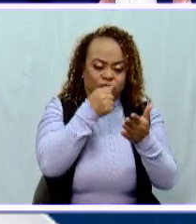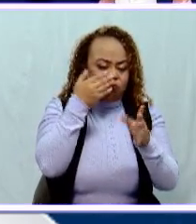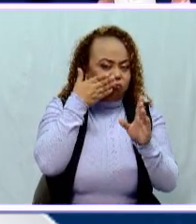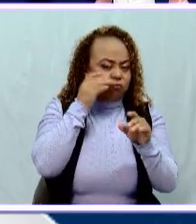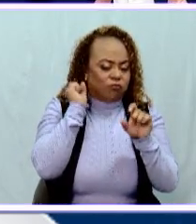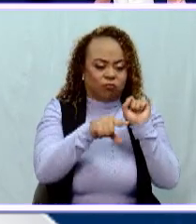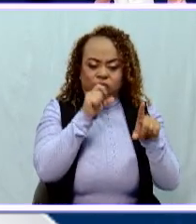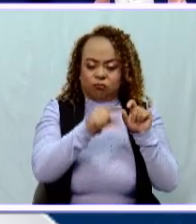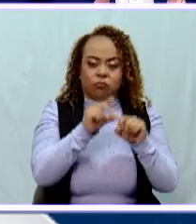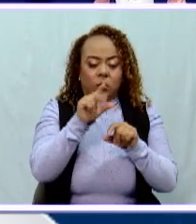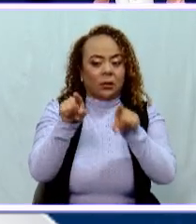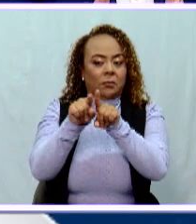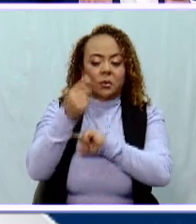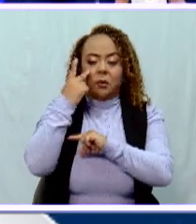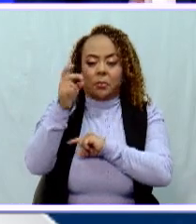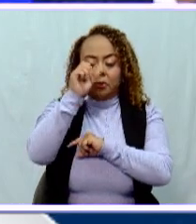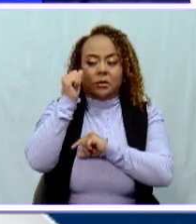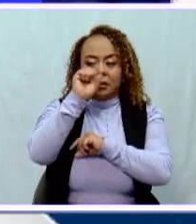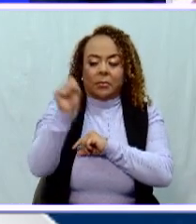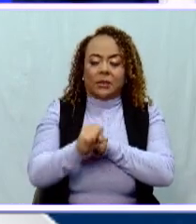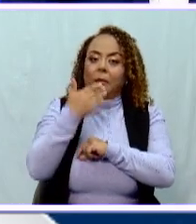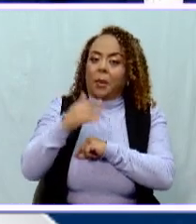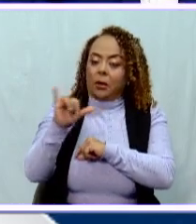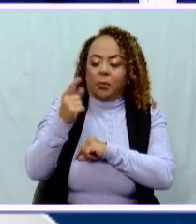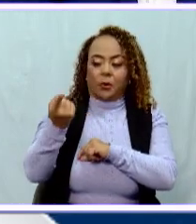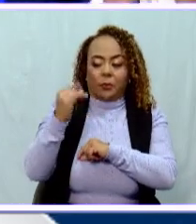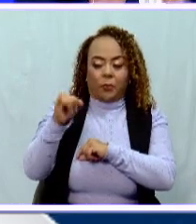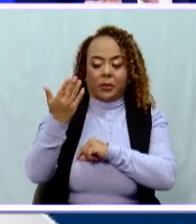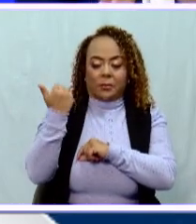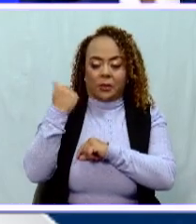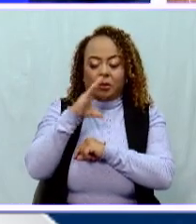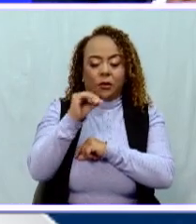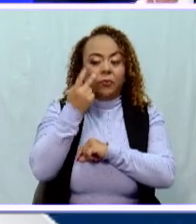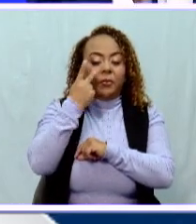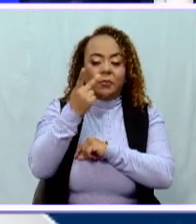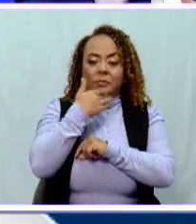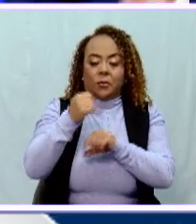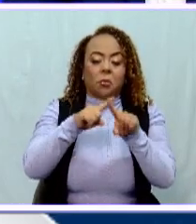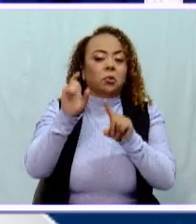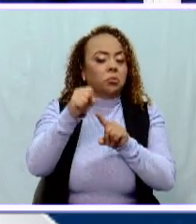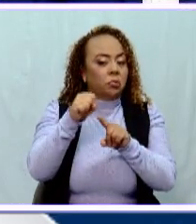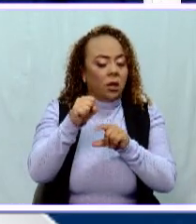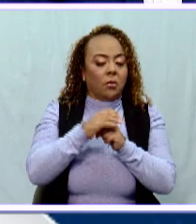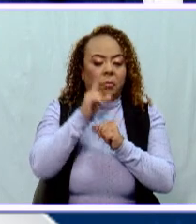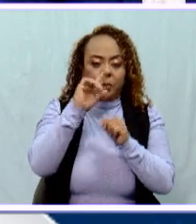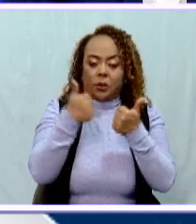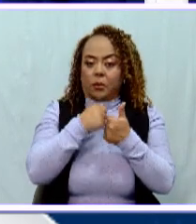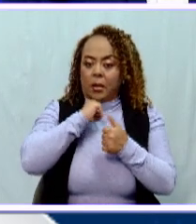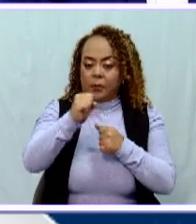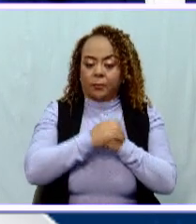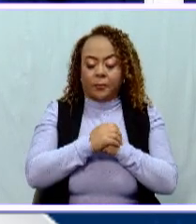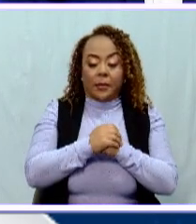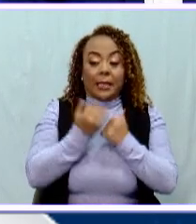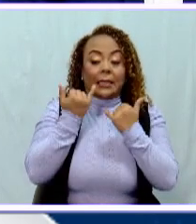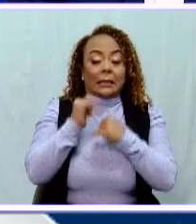Vimos a un sapris tan mal como el jueves tras anterior verdad no vimos al mejor Saprissa pero hicimos un Saprissa que ganó si